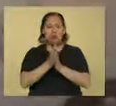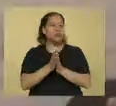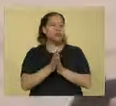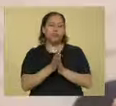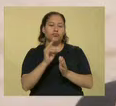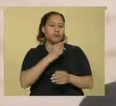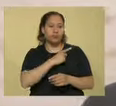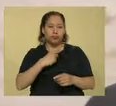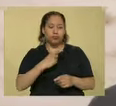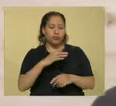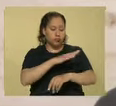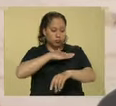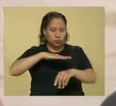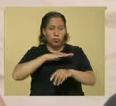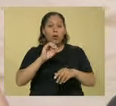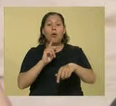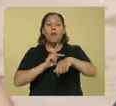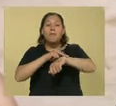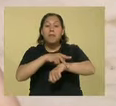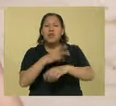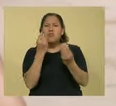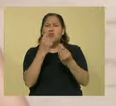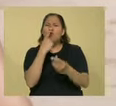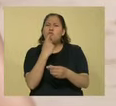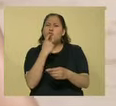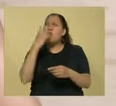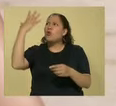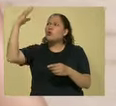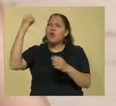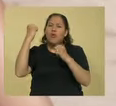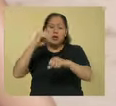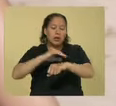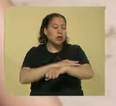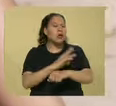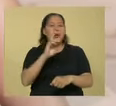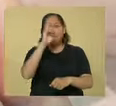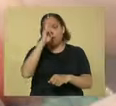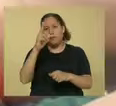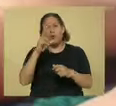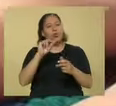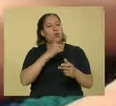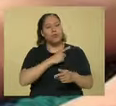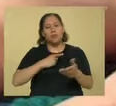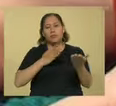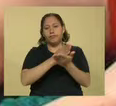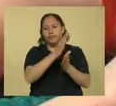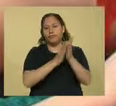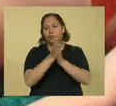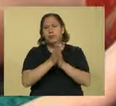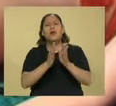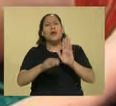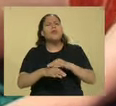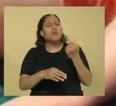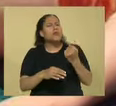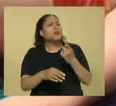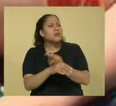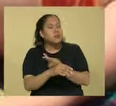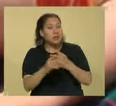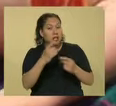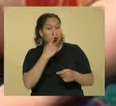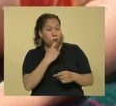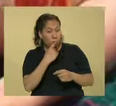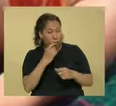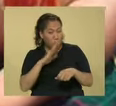se puede. O la piel que venga demasiado irritada por el sol, tampoco. Tampoco. ¿Qué es lo que sucede en ese momento? ¿Se irrita